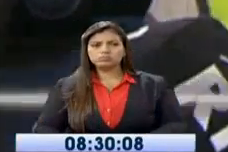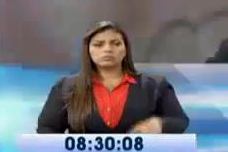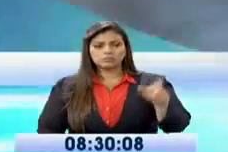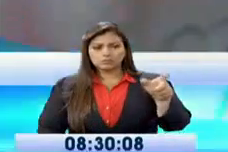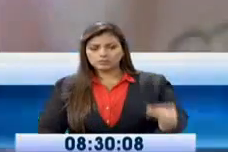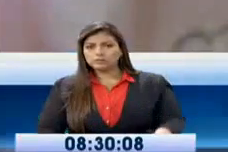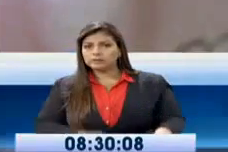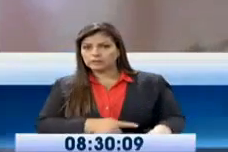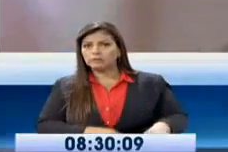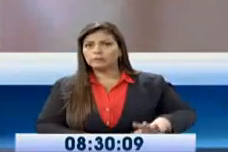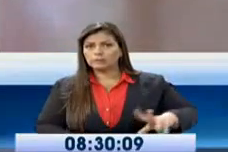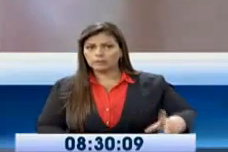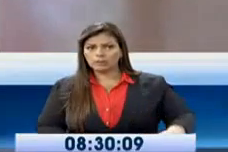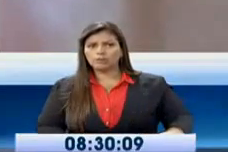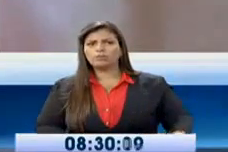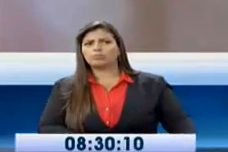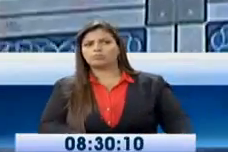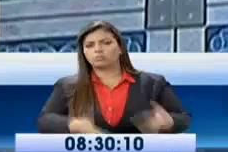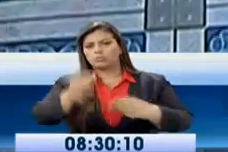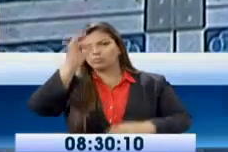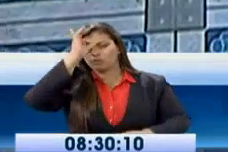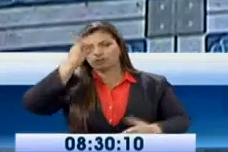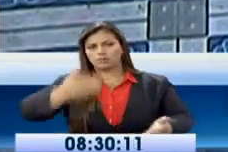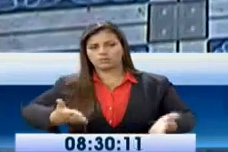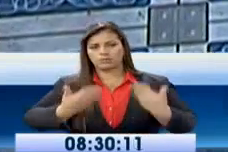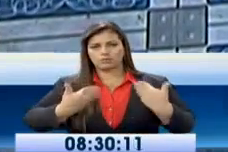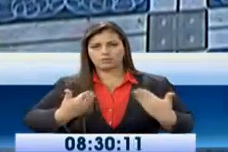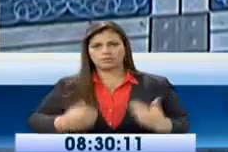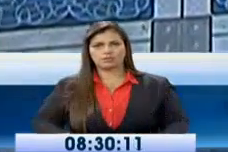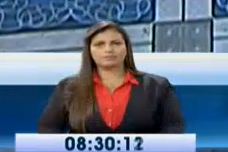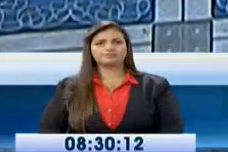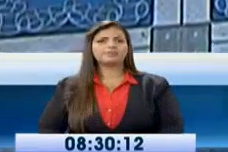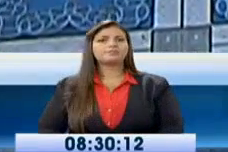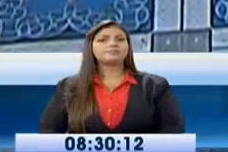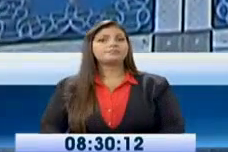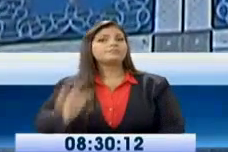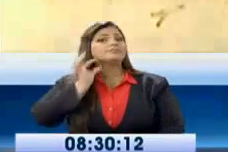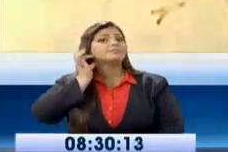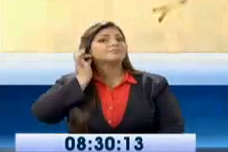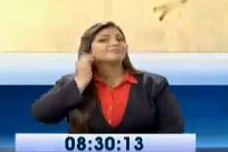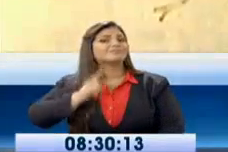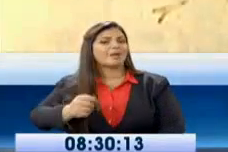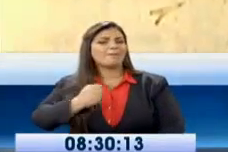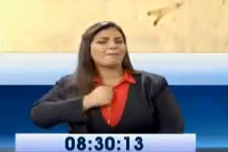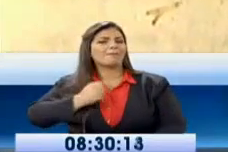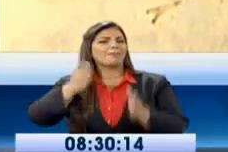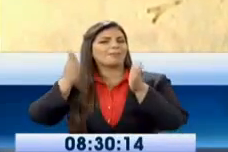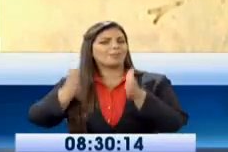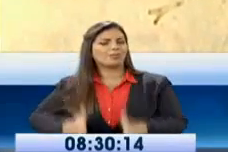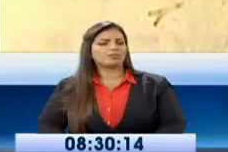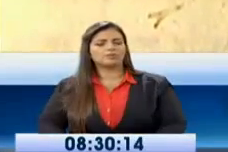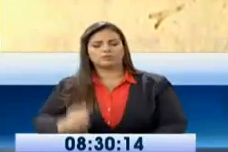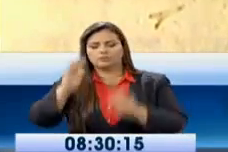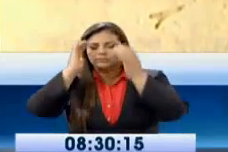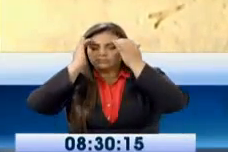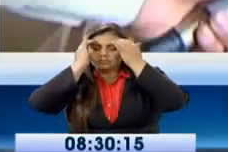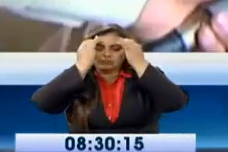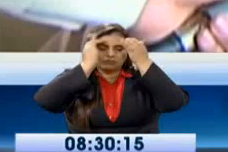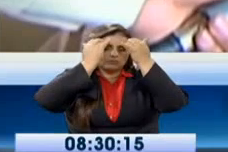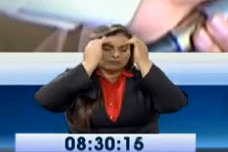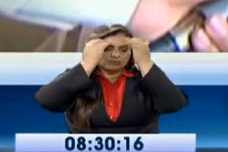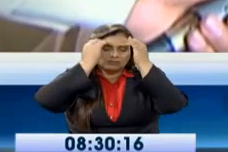Guayaquil. Ahora ella, como dueña de casa, tiene temor de que se pretenda tomar represalias en su